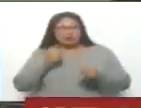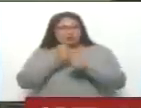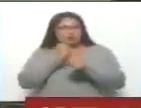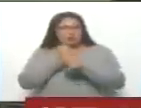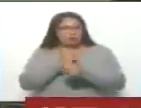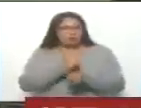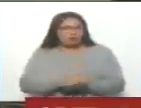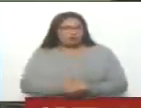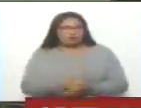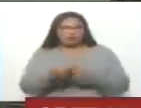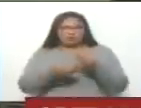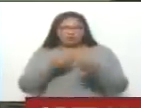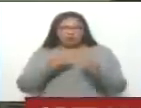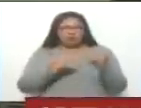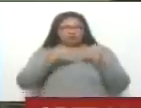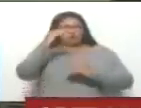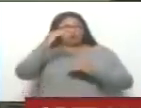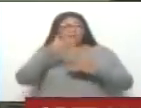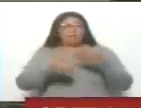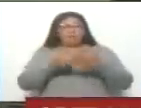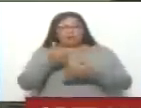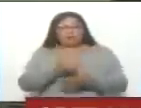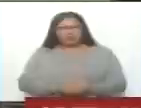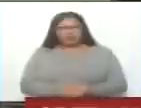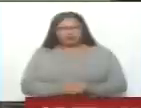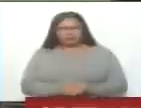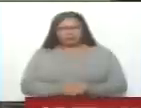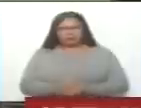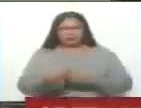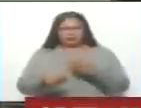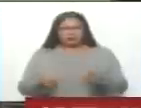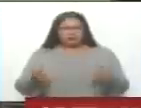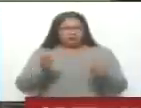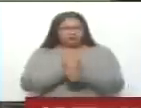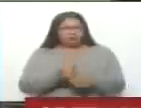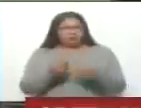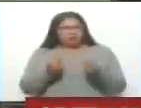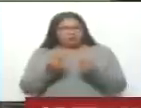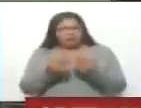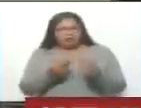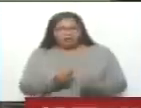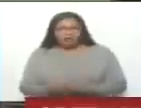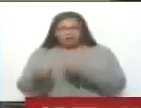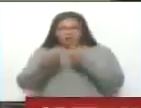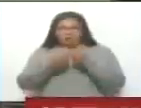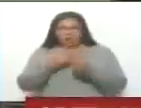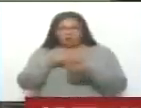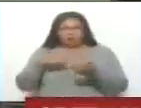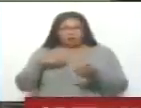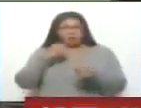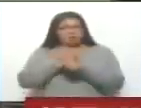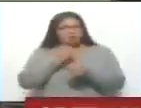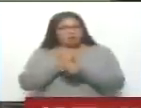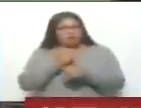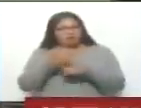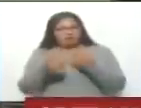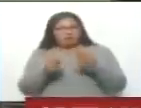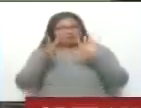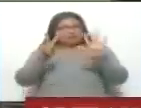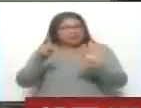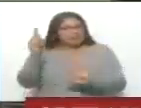hubo un aumento, hubo una estabilidad del poder adquisitivo y económico de los trabajadores por